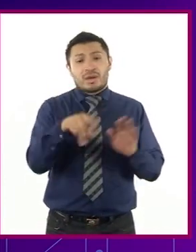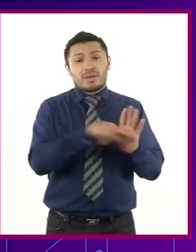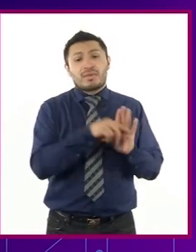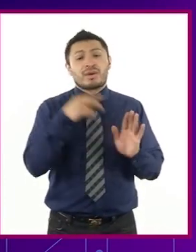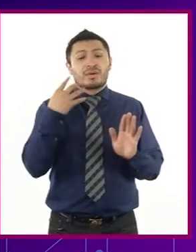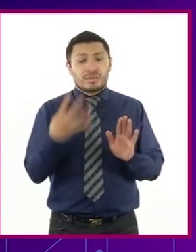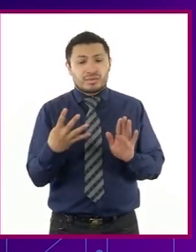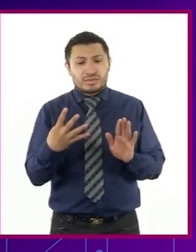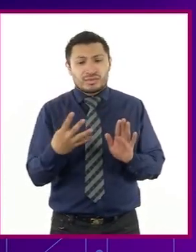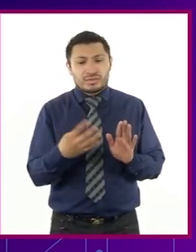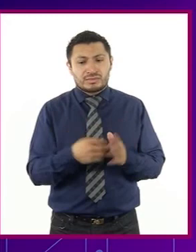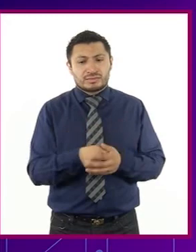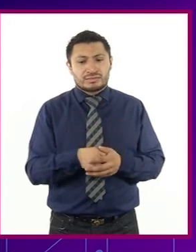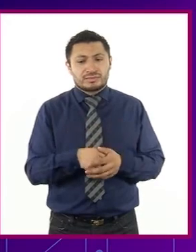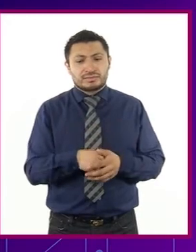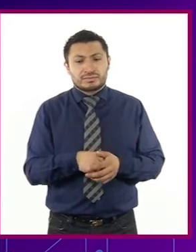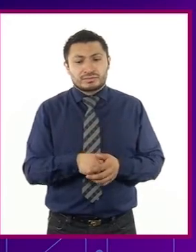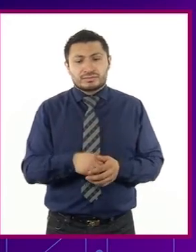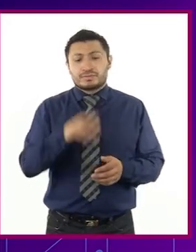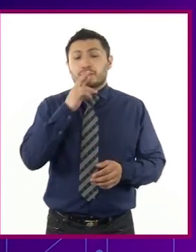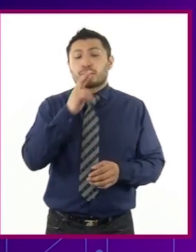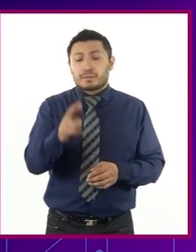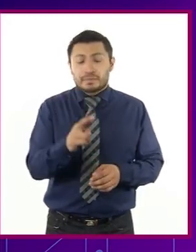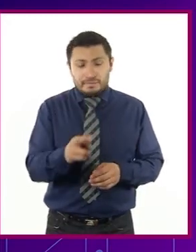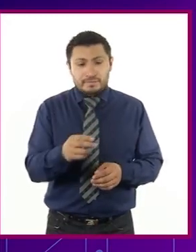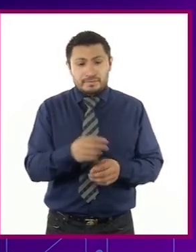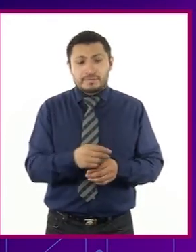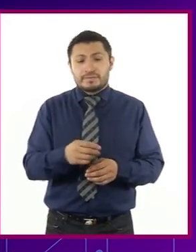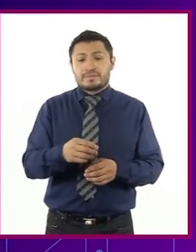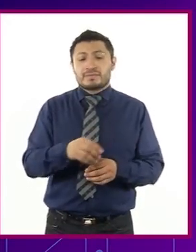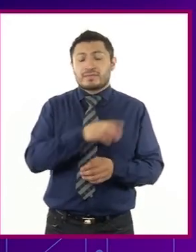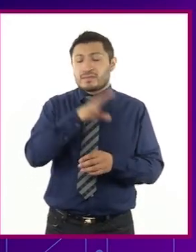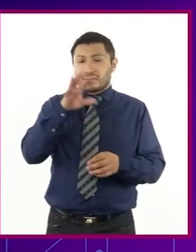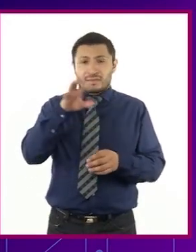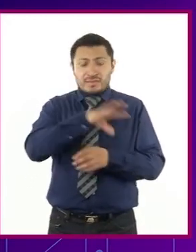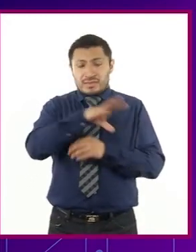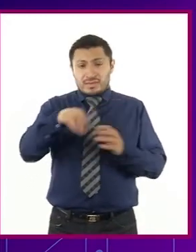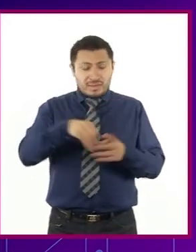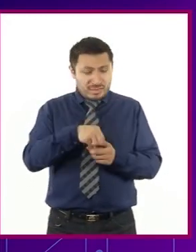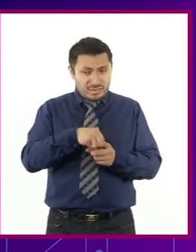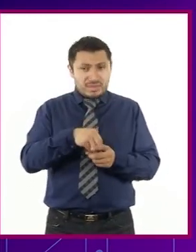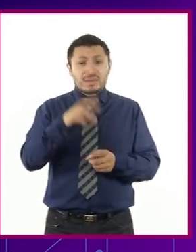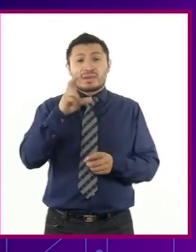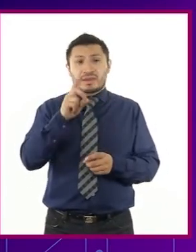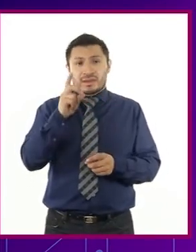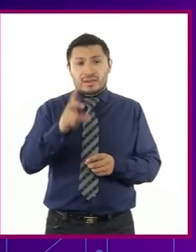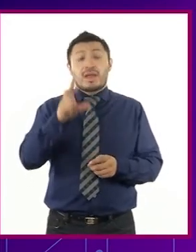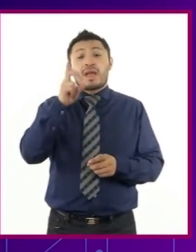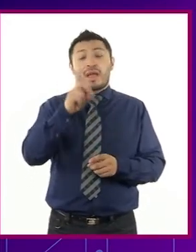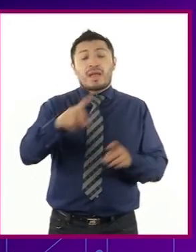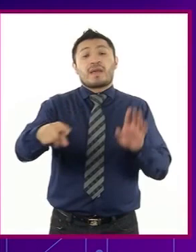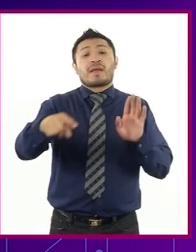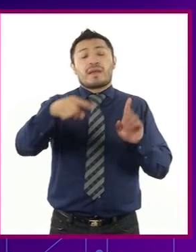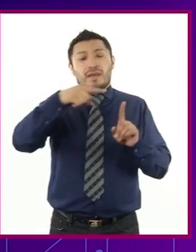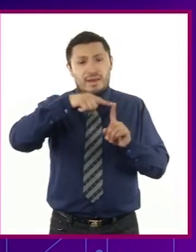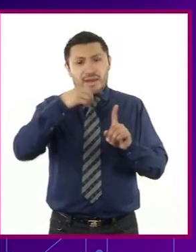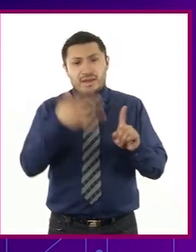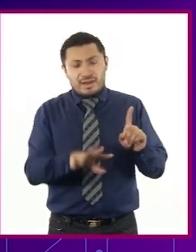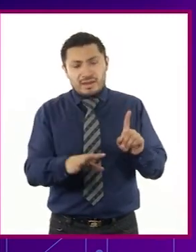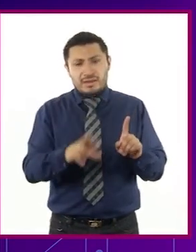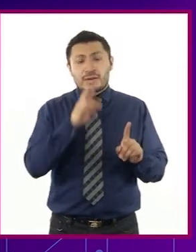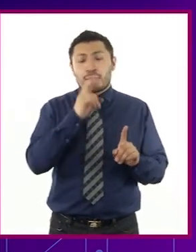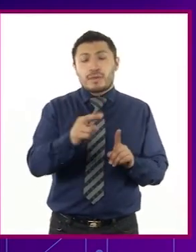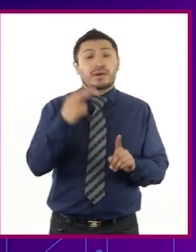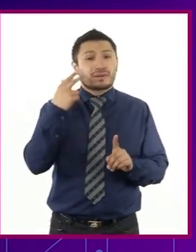4. Los resultados se suman y el total es igual a 30. Luego, 30 se divide entre 10 y el cociente es